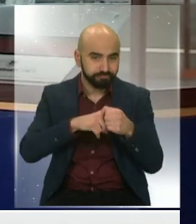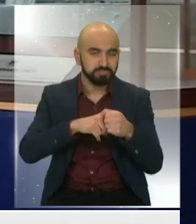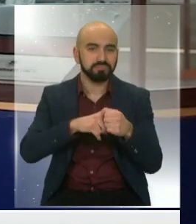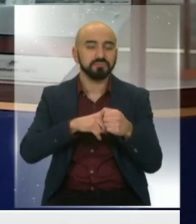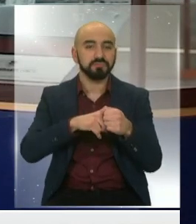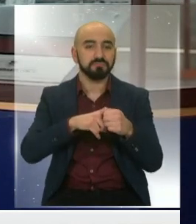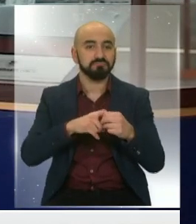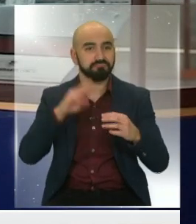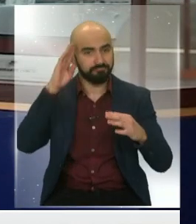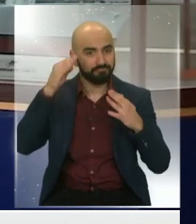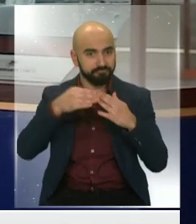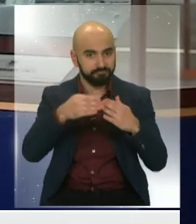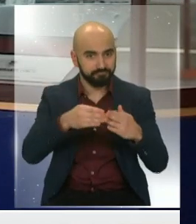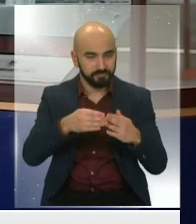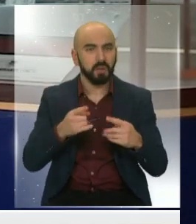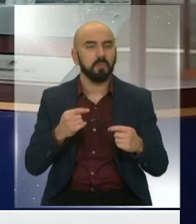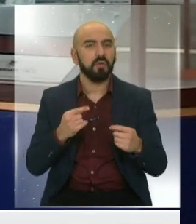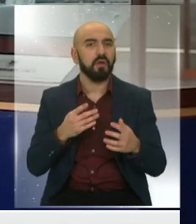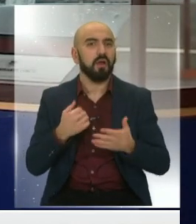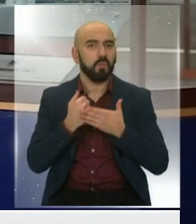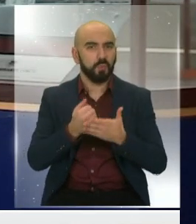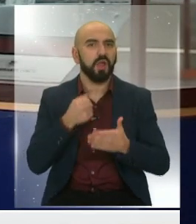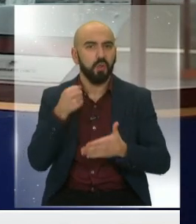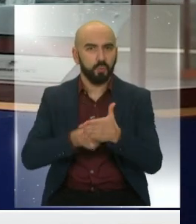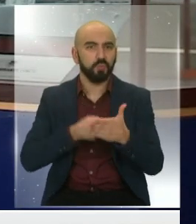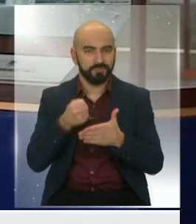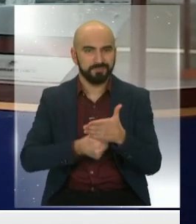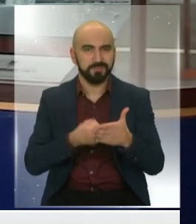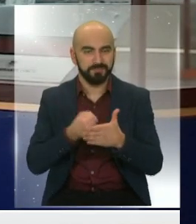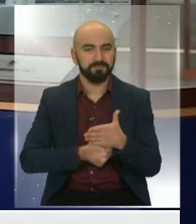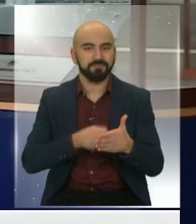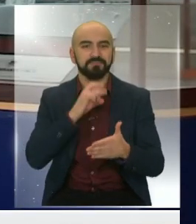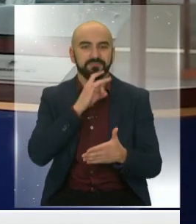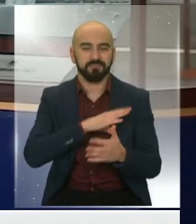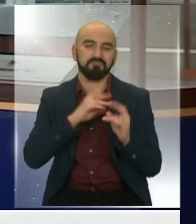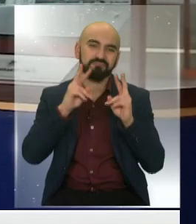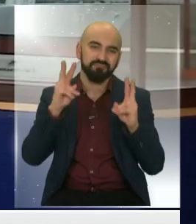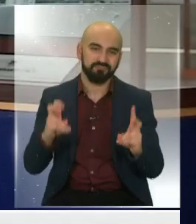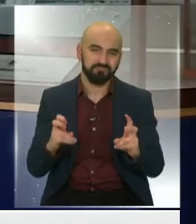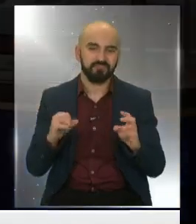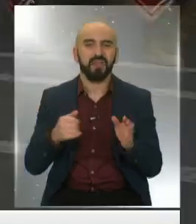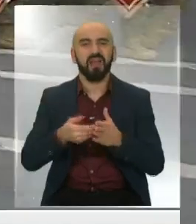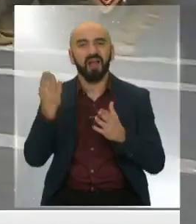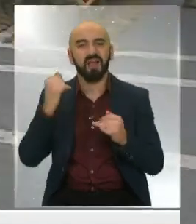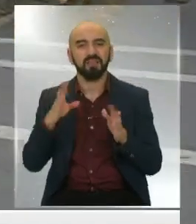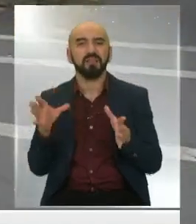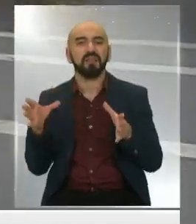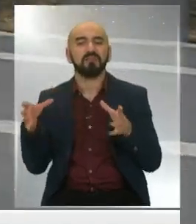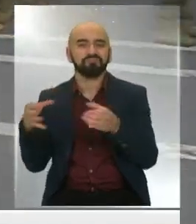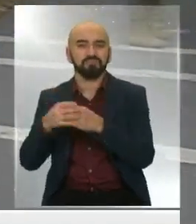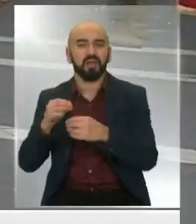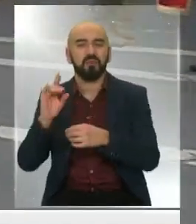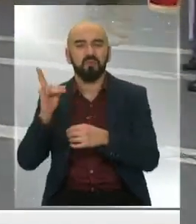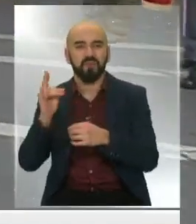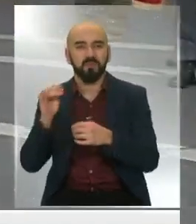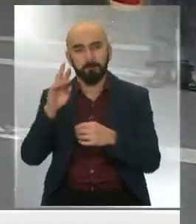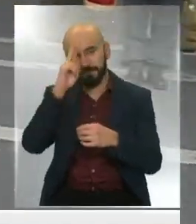que de la lucha que está dando nuestro país. En este caso contra la Confederación Perú-Boliviana.